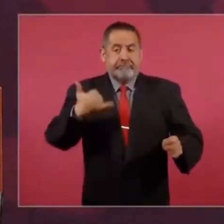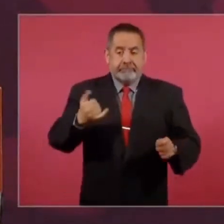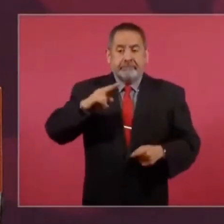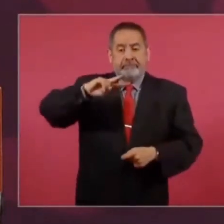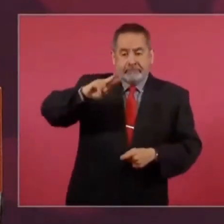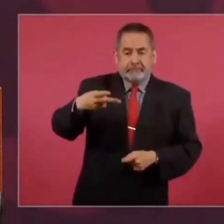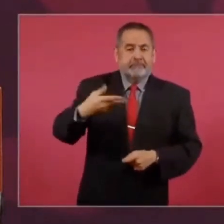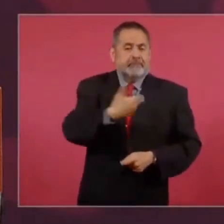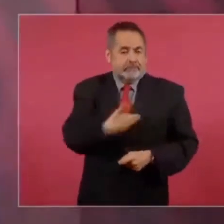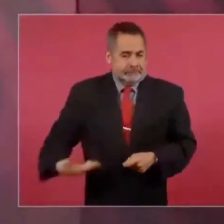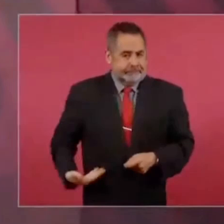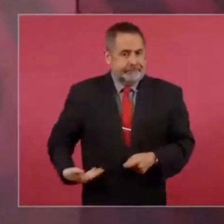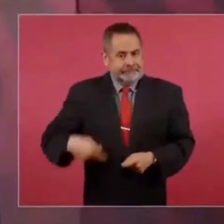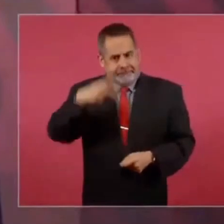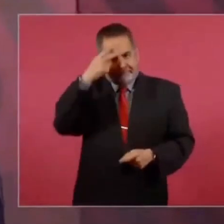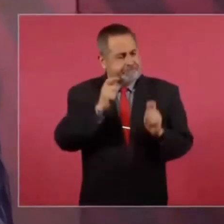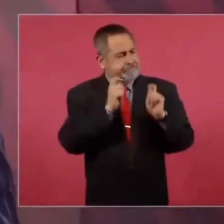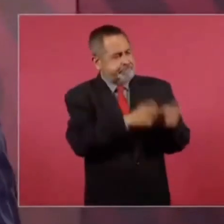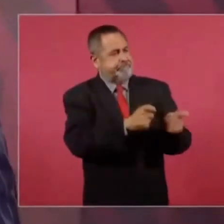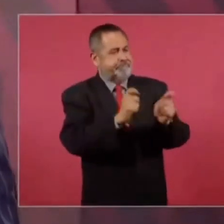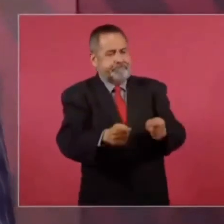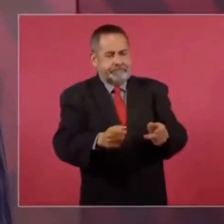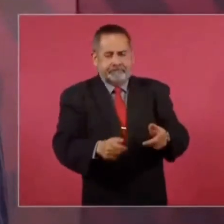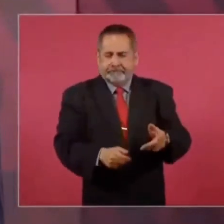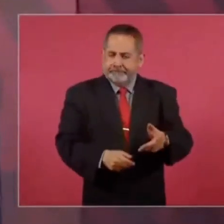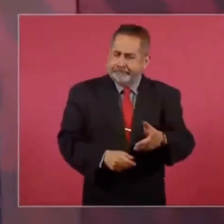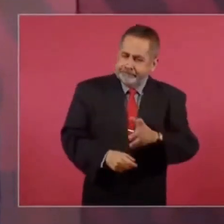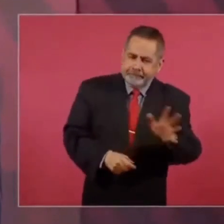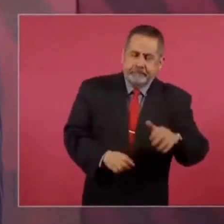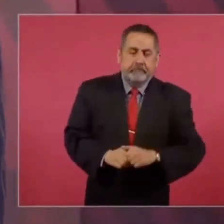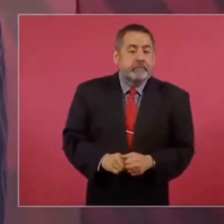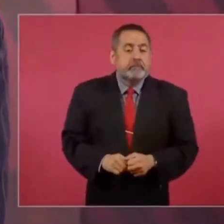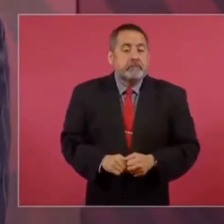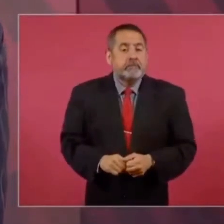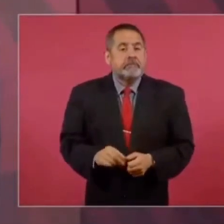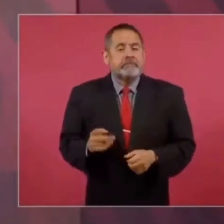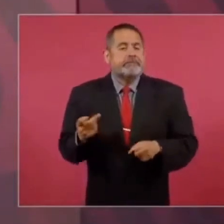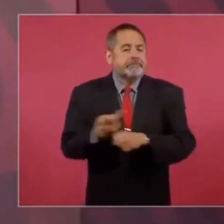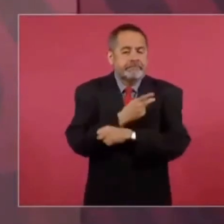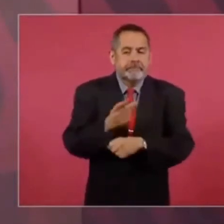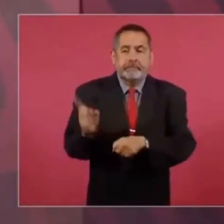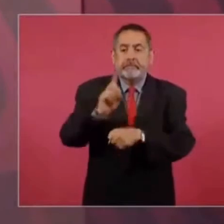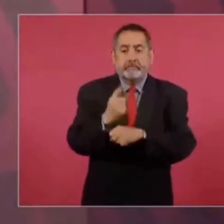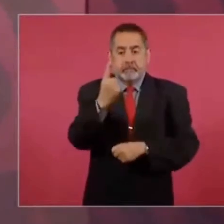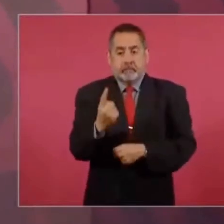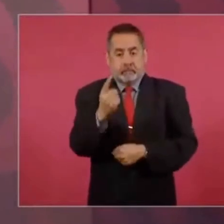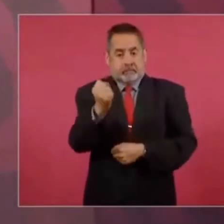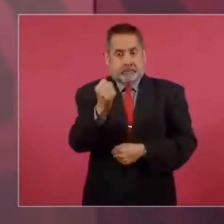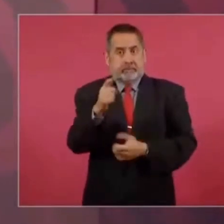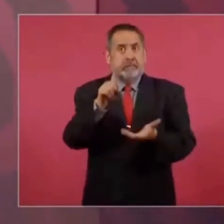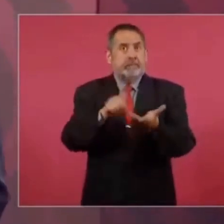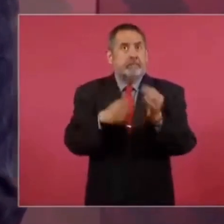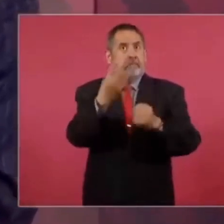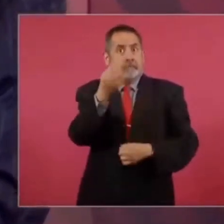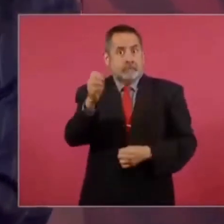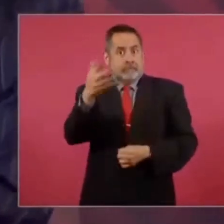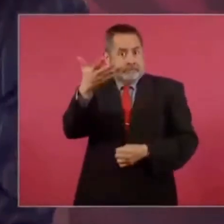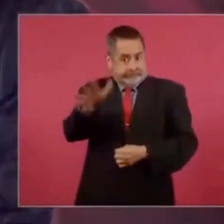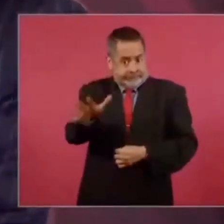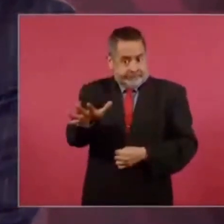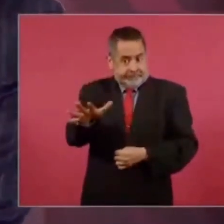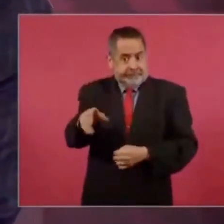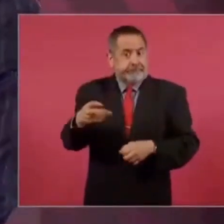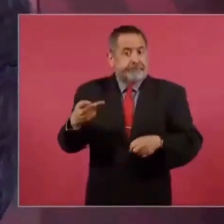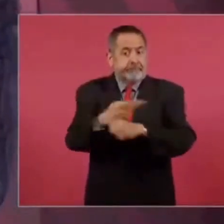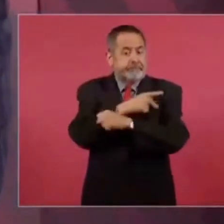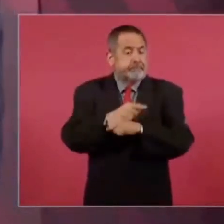República. En consecuencia, el 1 de septiembre de 1910 se